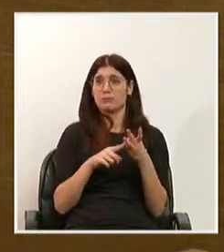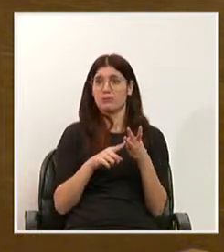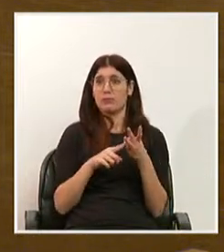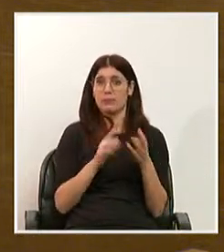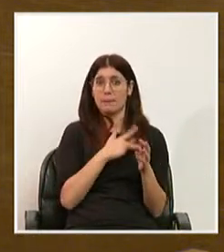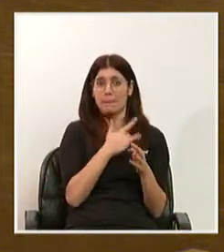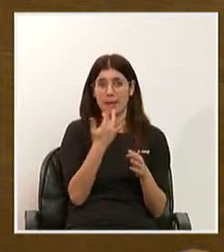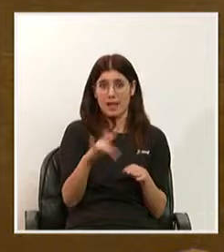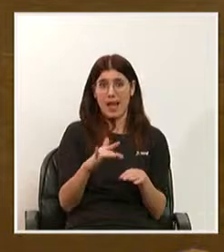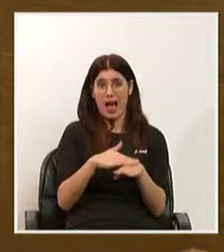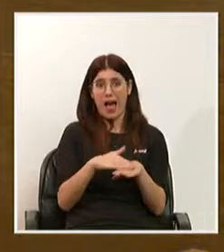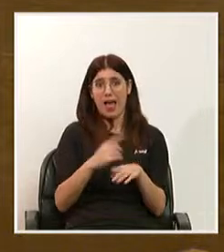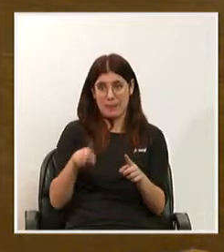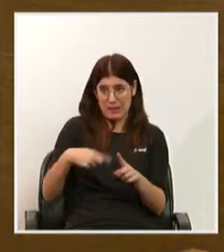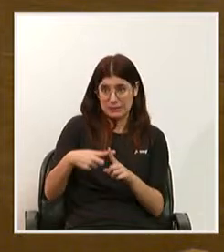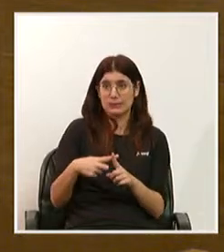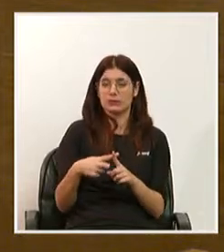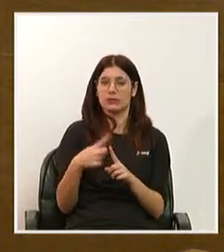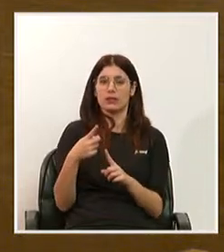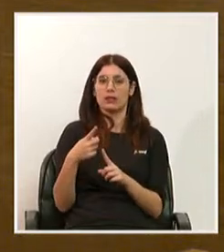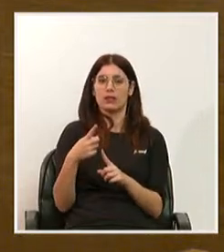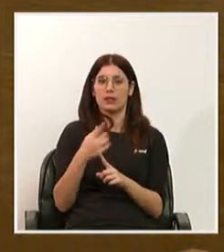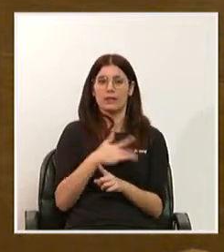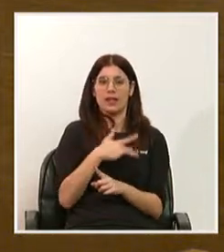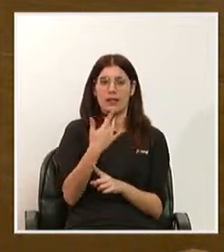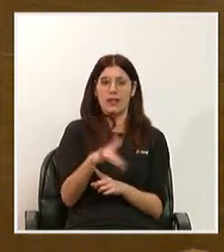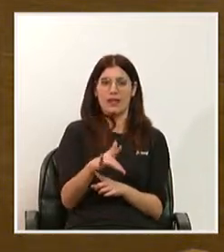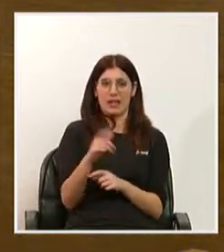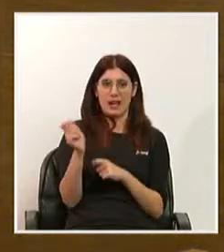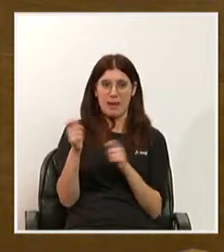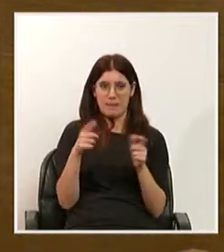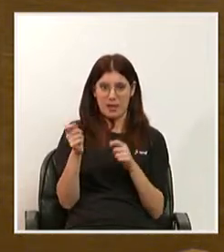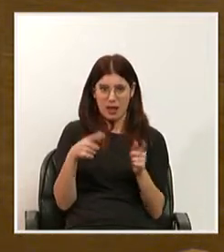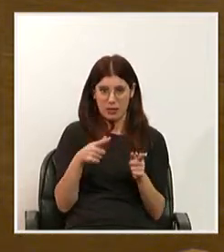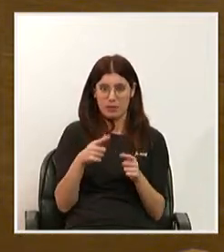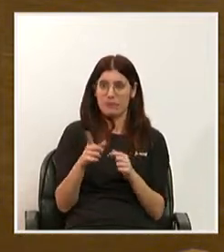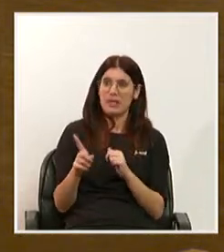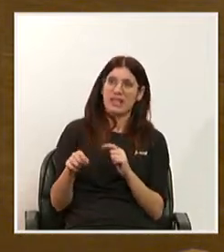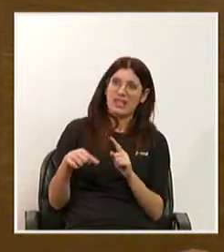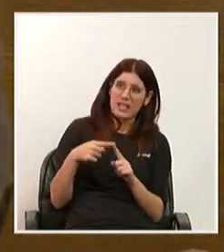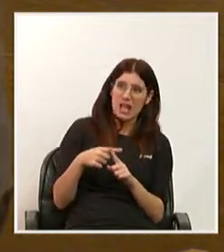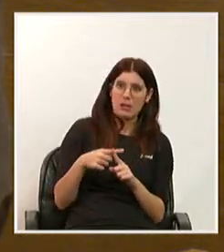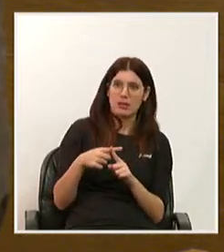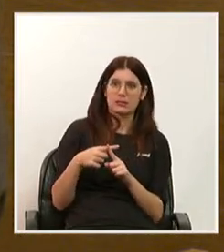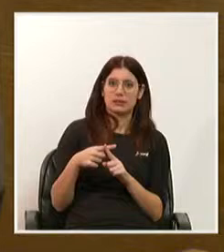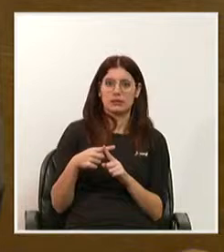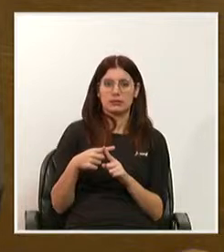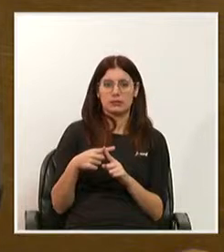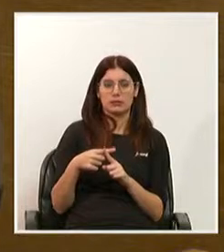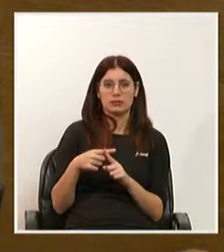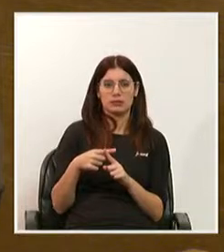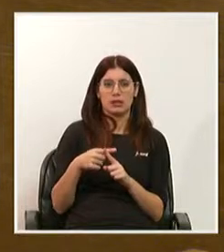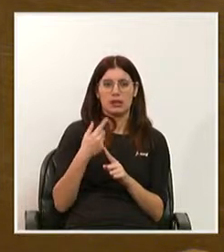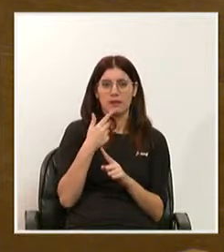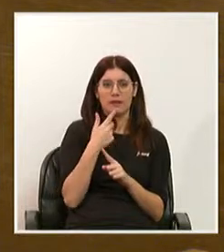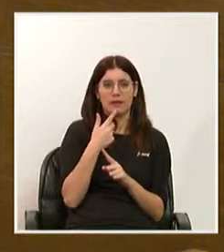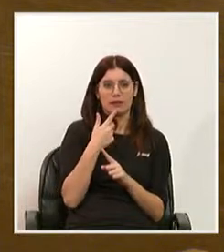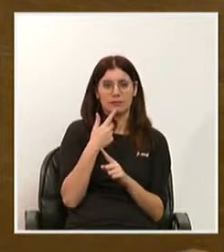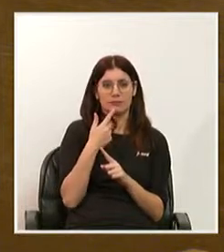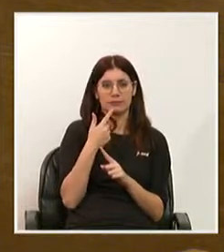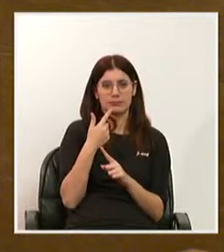amnistía además de ceder en la inmigración además como se recoge de establecer